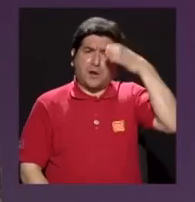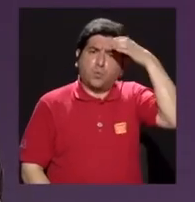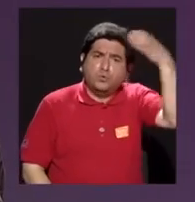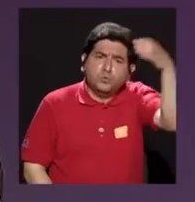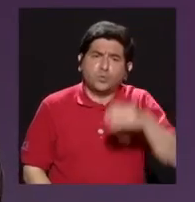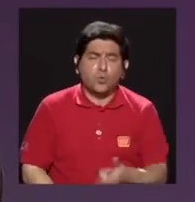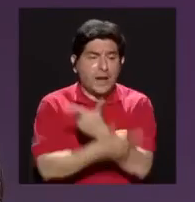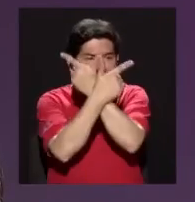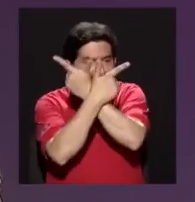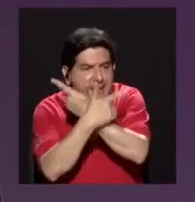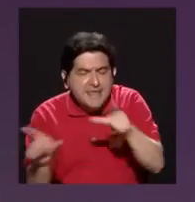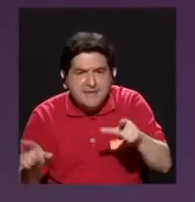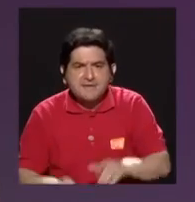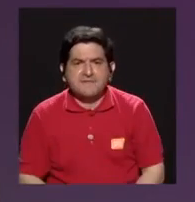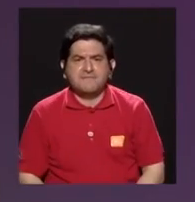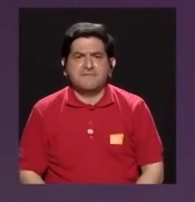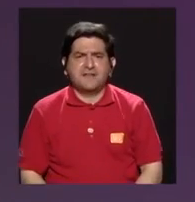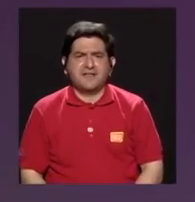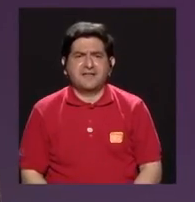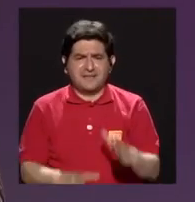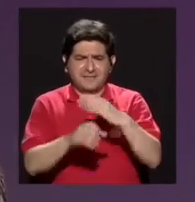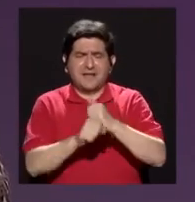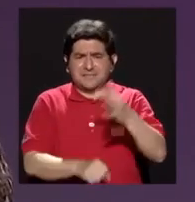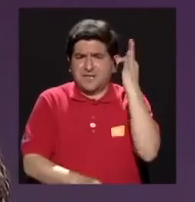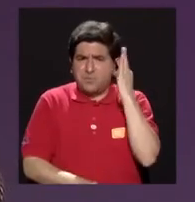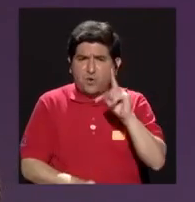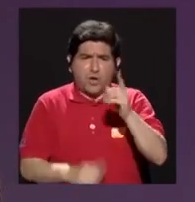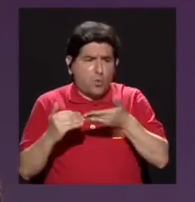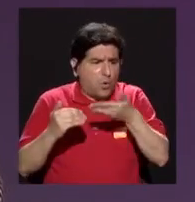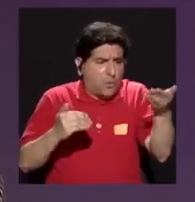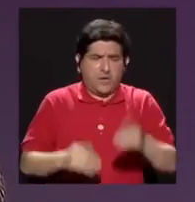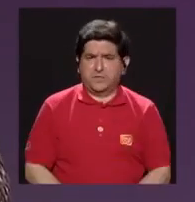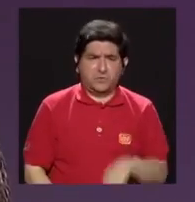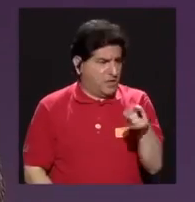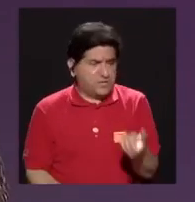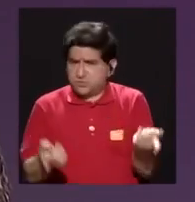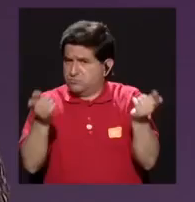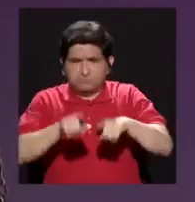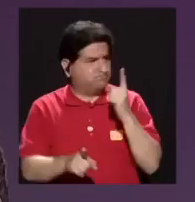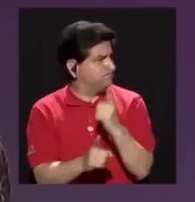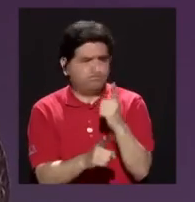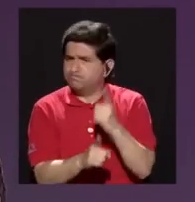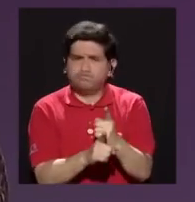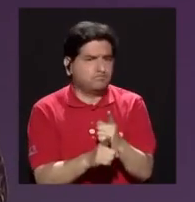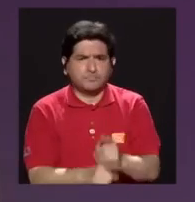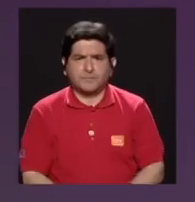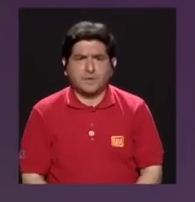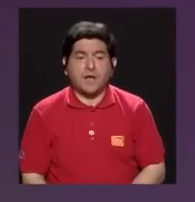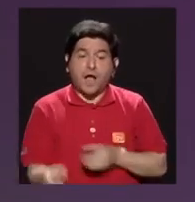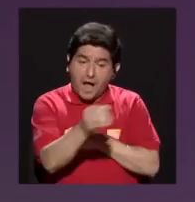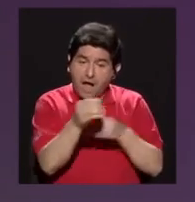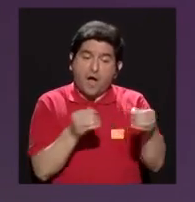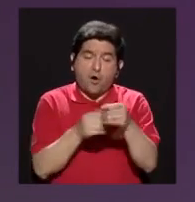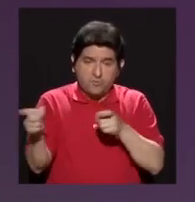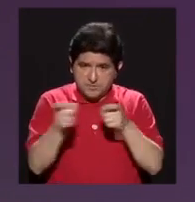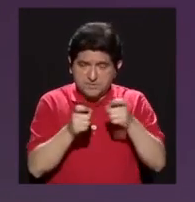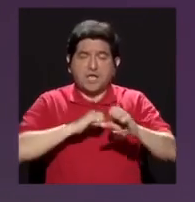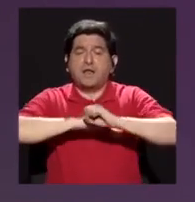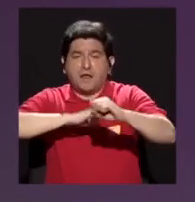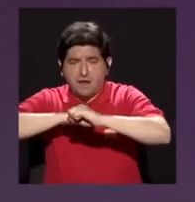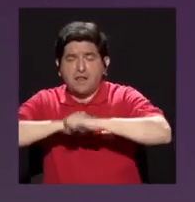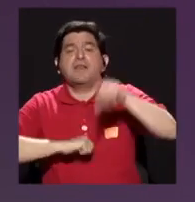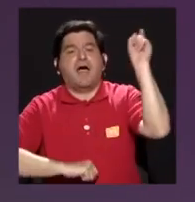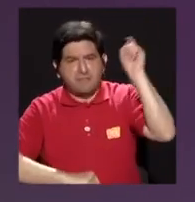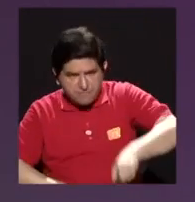libre de la utilización de la mujer que la mujer no es un objeto y es ahí digamos donde la oficina de control y propaganda